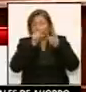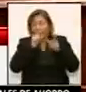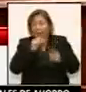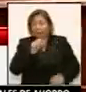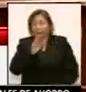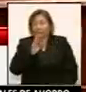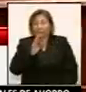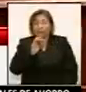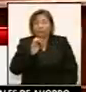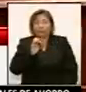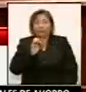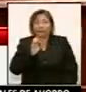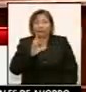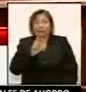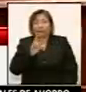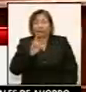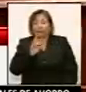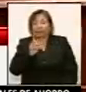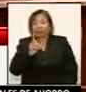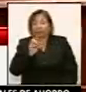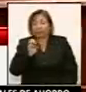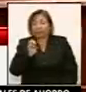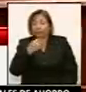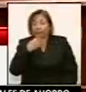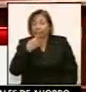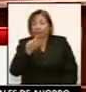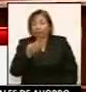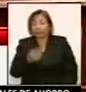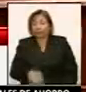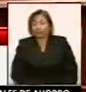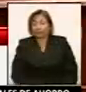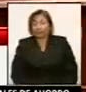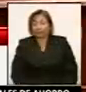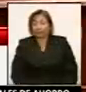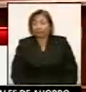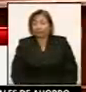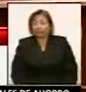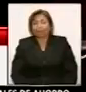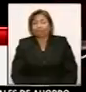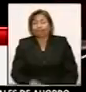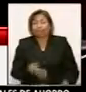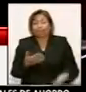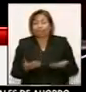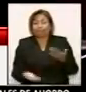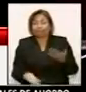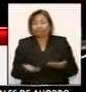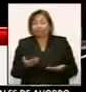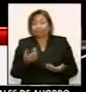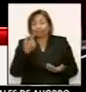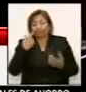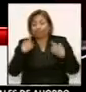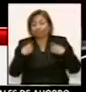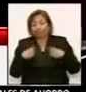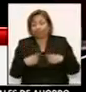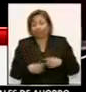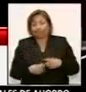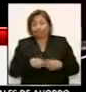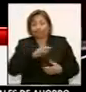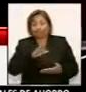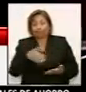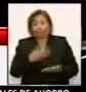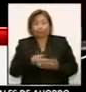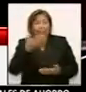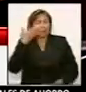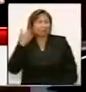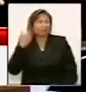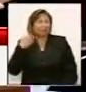señor García Belaúnde, con la revelación que ha hecho esta situación. O sea, el señor es abogado de todos los cuellos blancos,